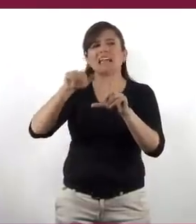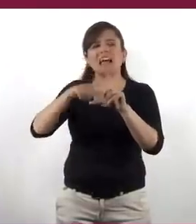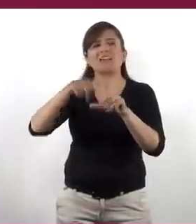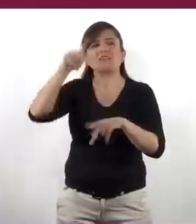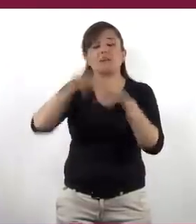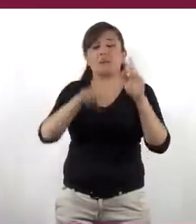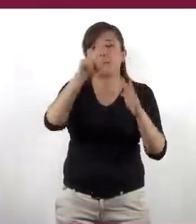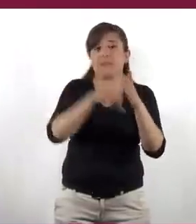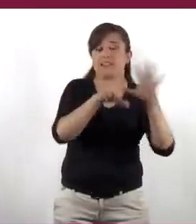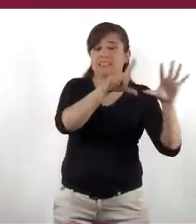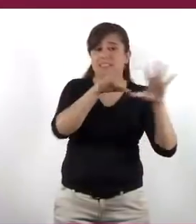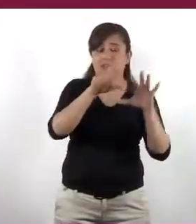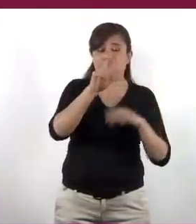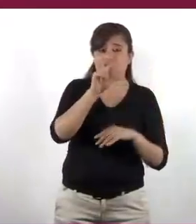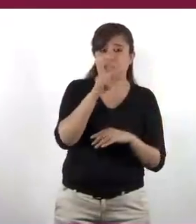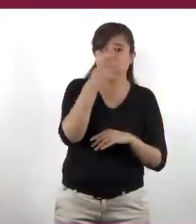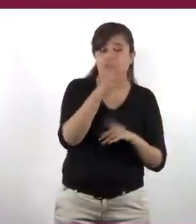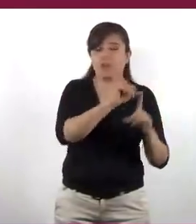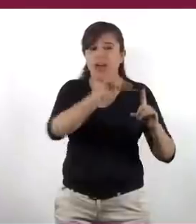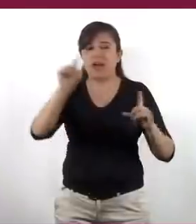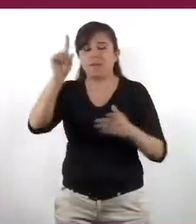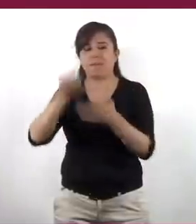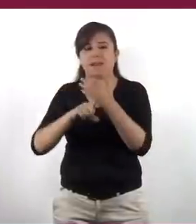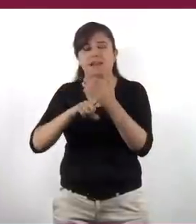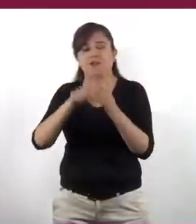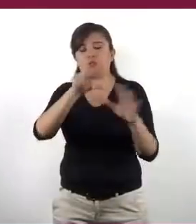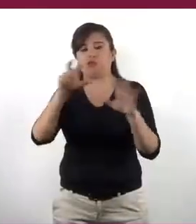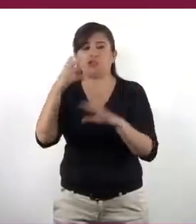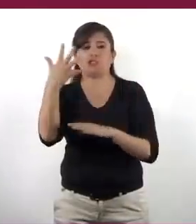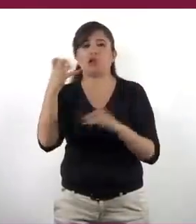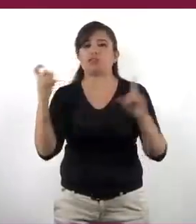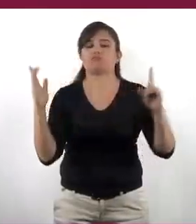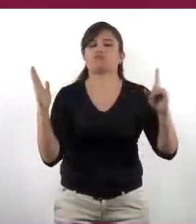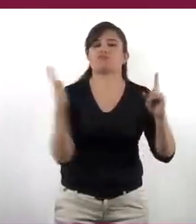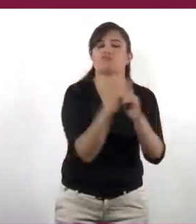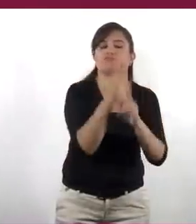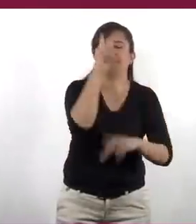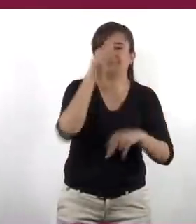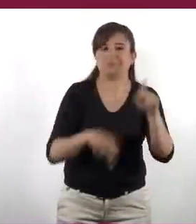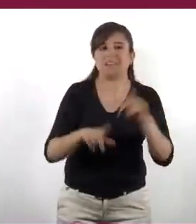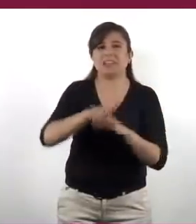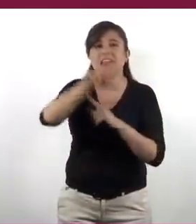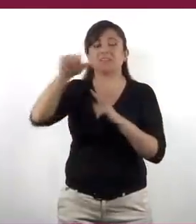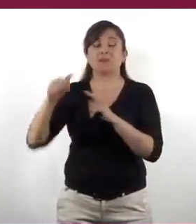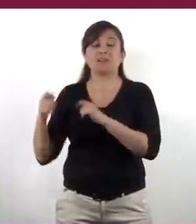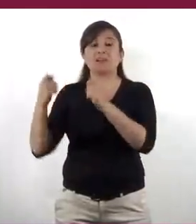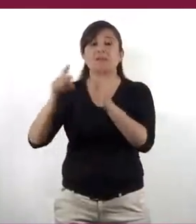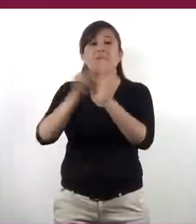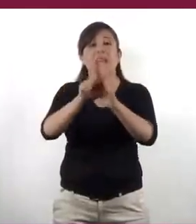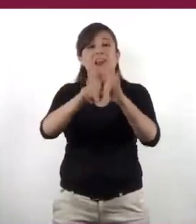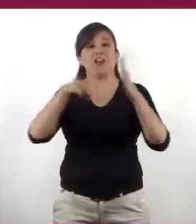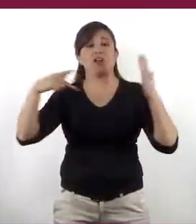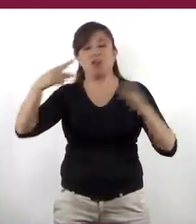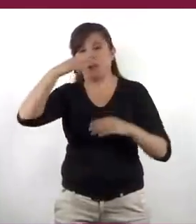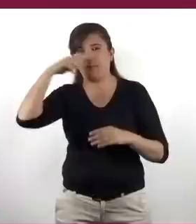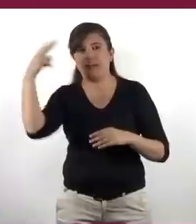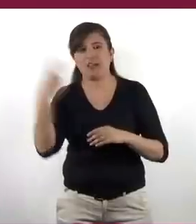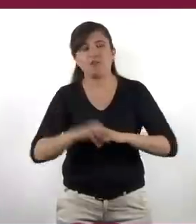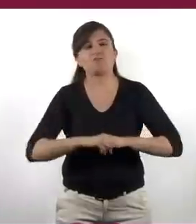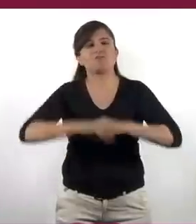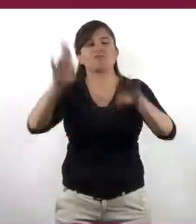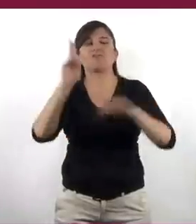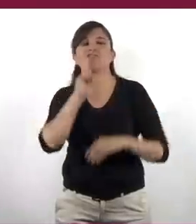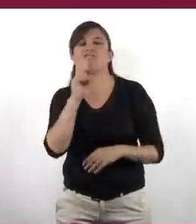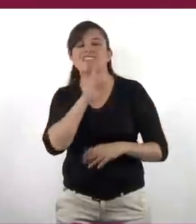de 1784 a 1805 y fue sustituida después por el Diario de México, el cual divulgó